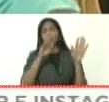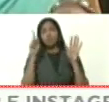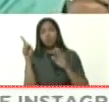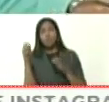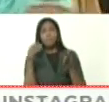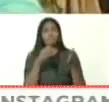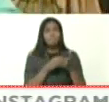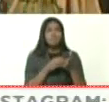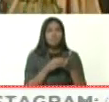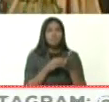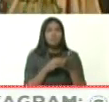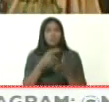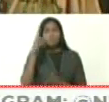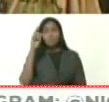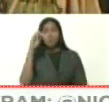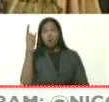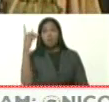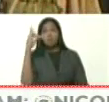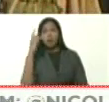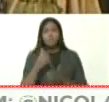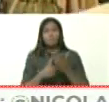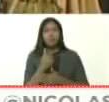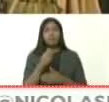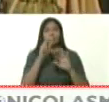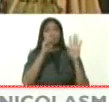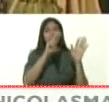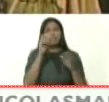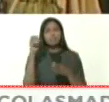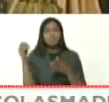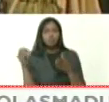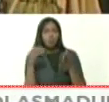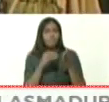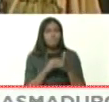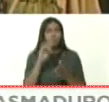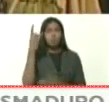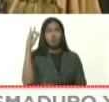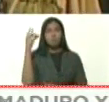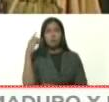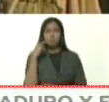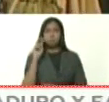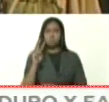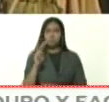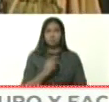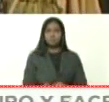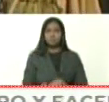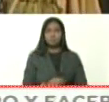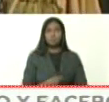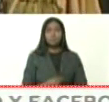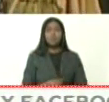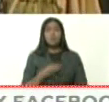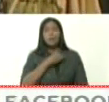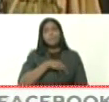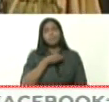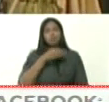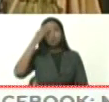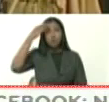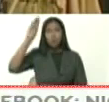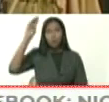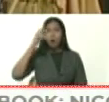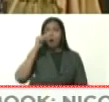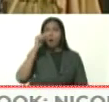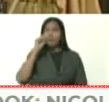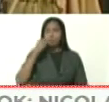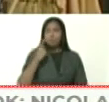691.000 bolivianos, casi 700.000 bolivianas. Hay que consolidar esta cifra, la misión cubana, el ministro Carlos